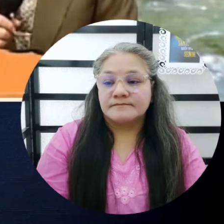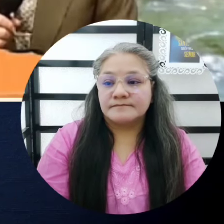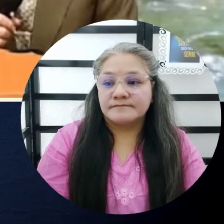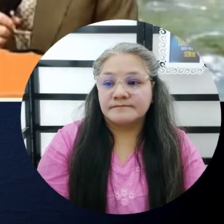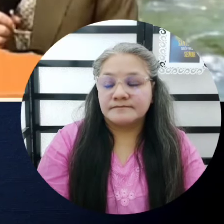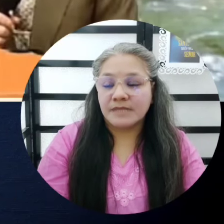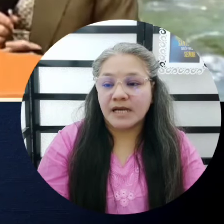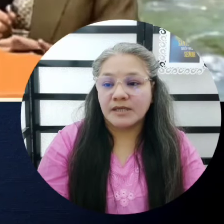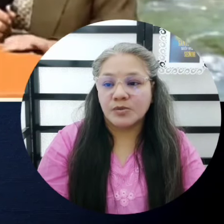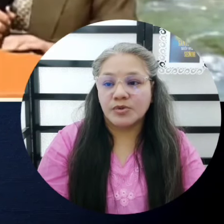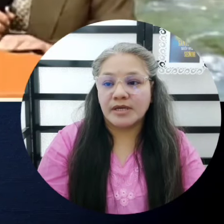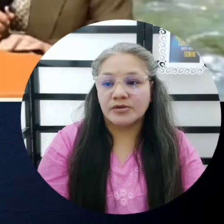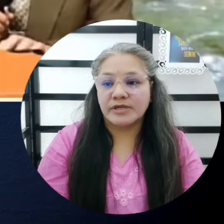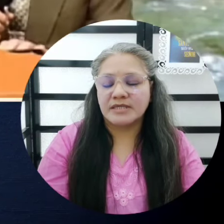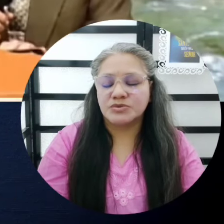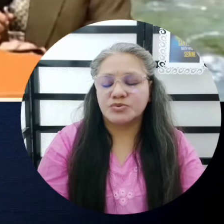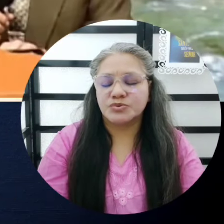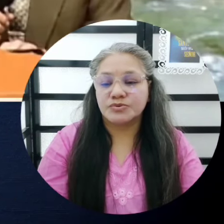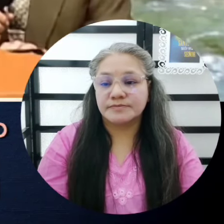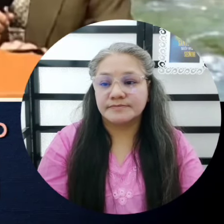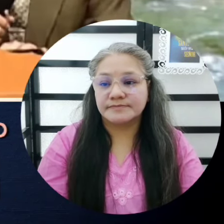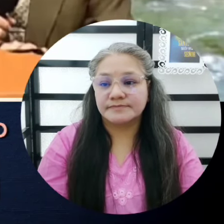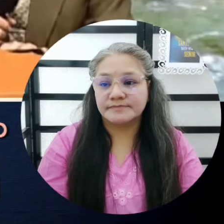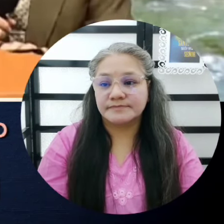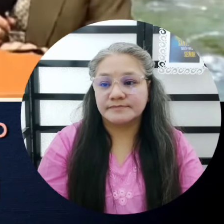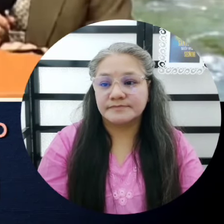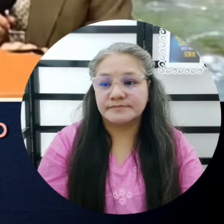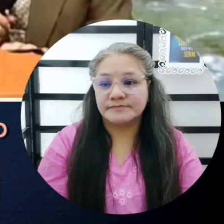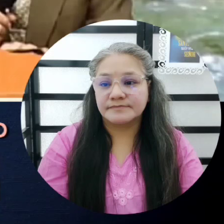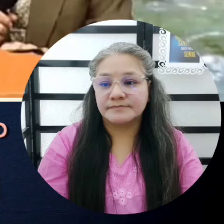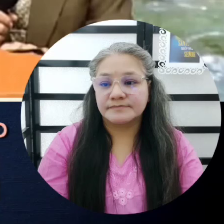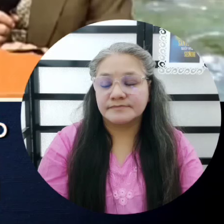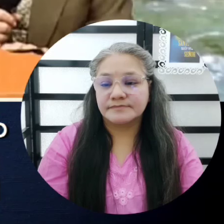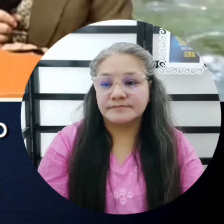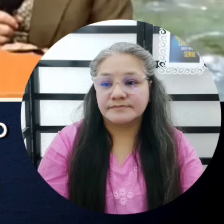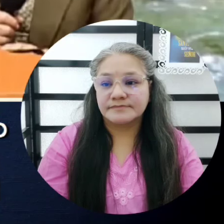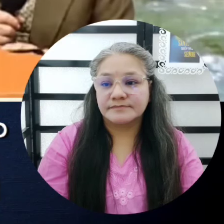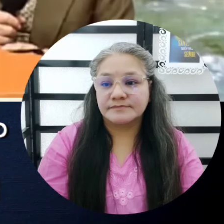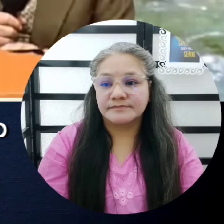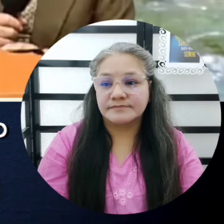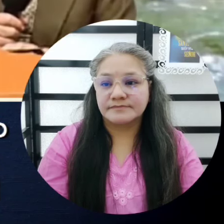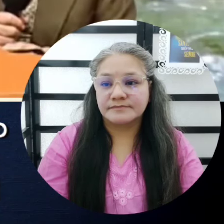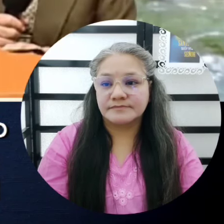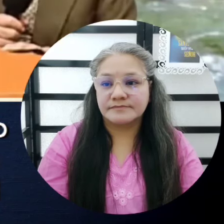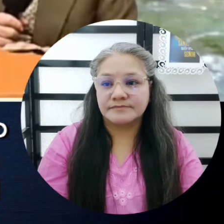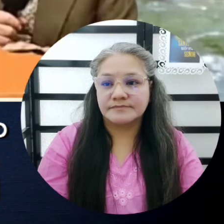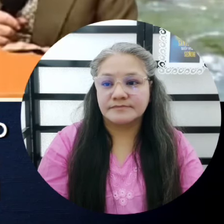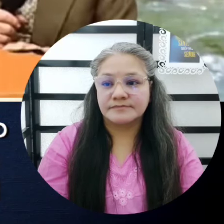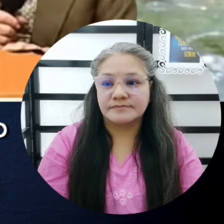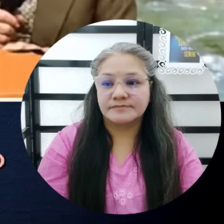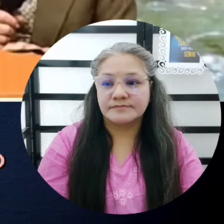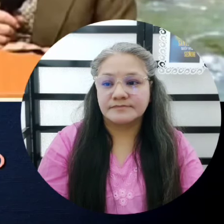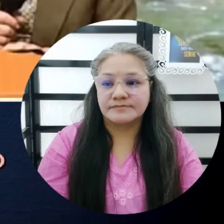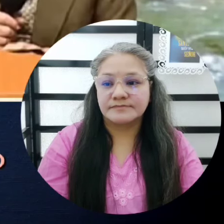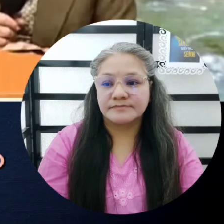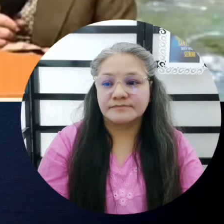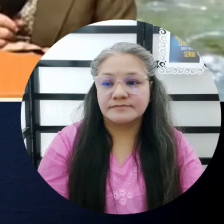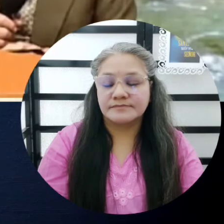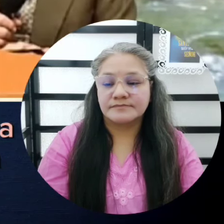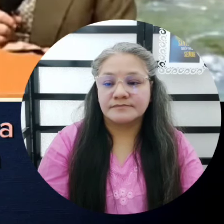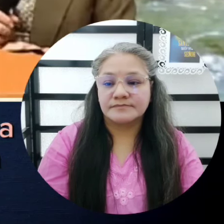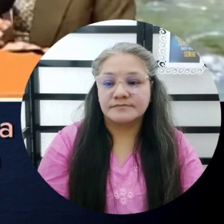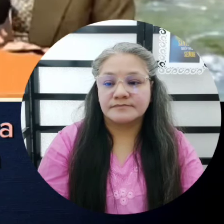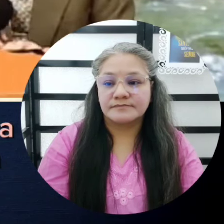quebrantados. Gloria a Dios. Que Vasti no venga más delante del rey